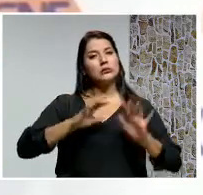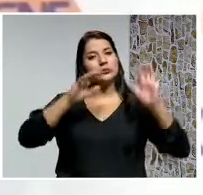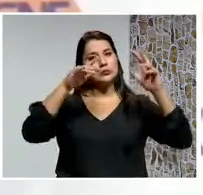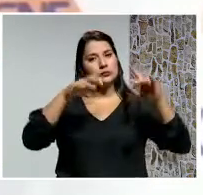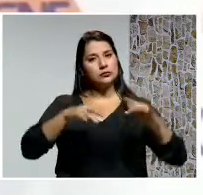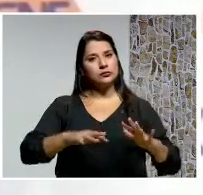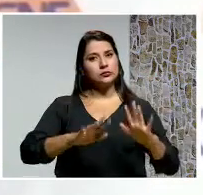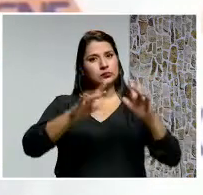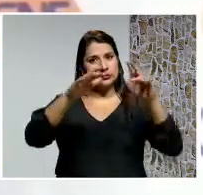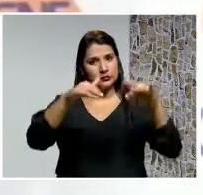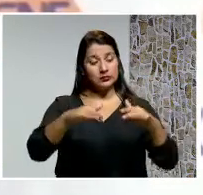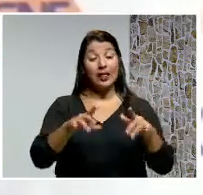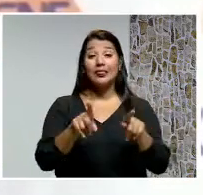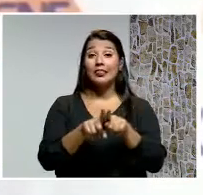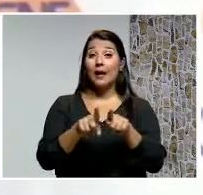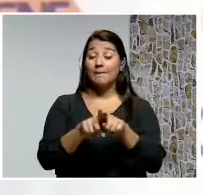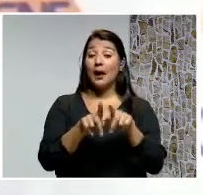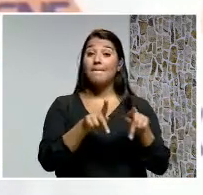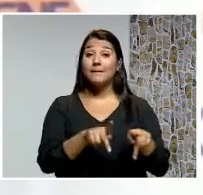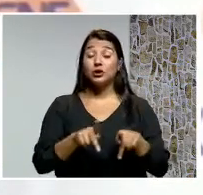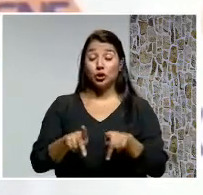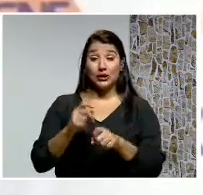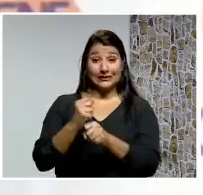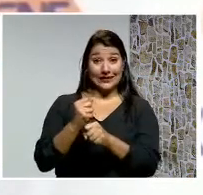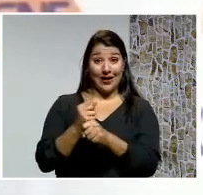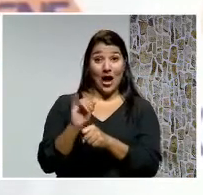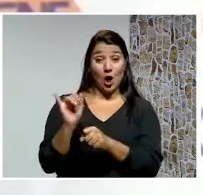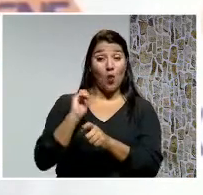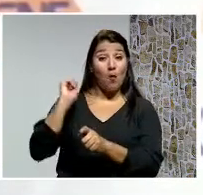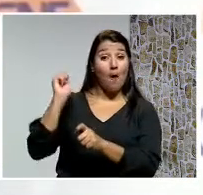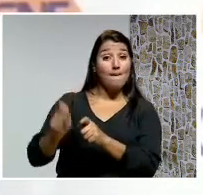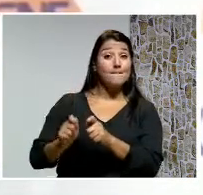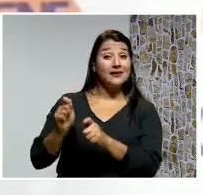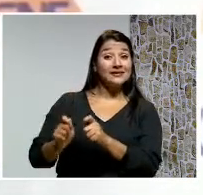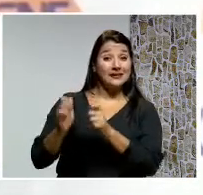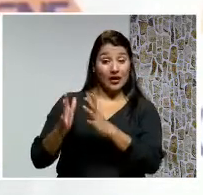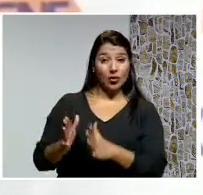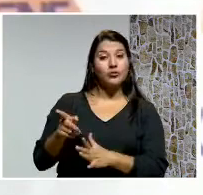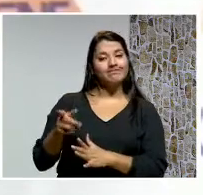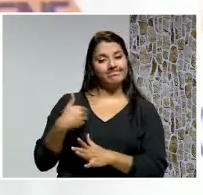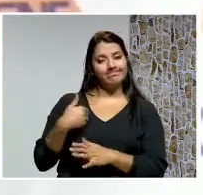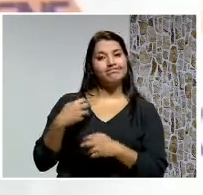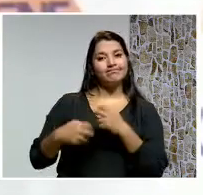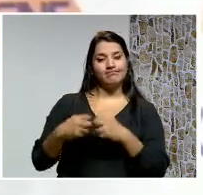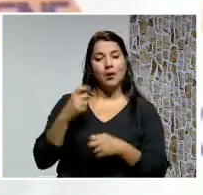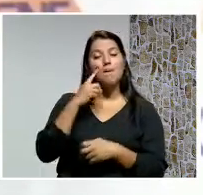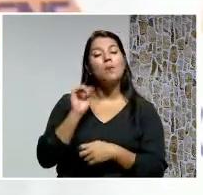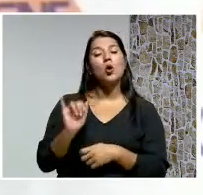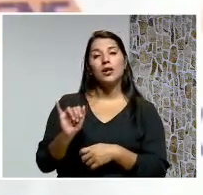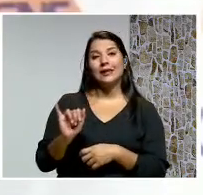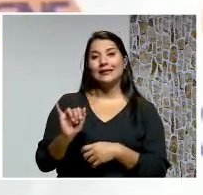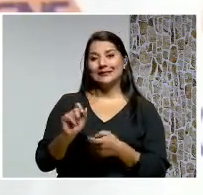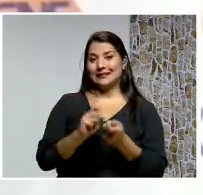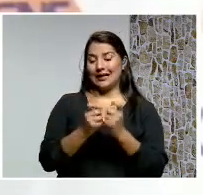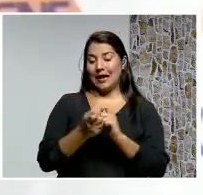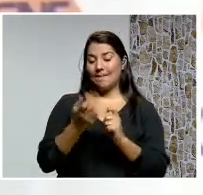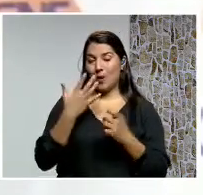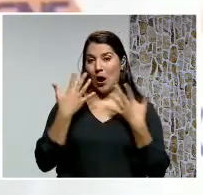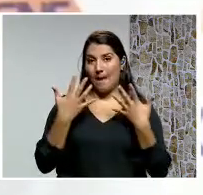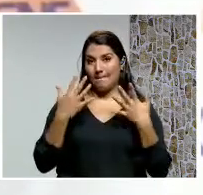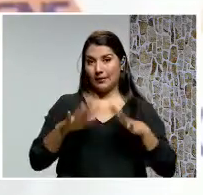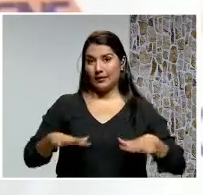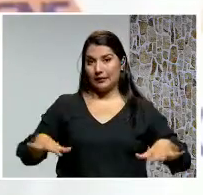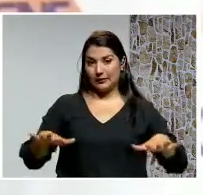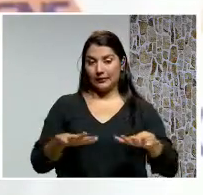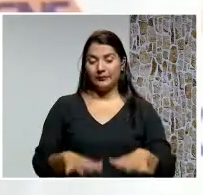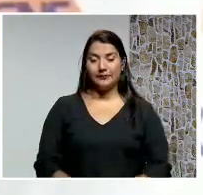Igualmente las personas, los pescadores han tenido algunos inconvenientes debido a esta condición particular que se ha estado dando